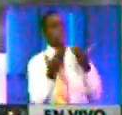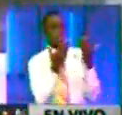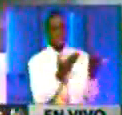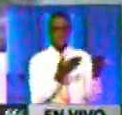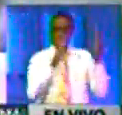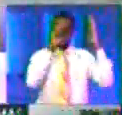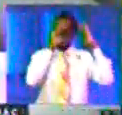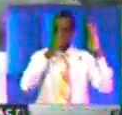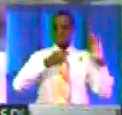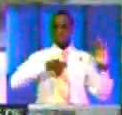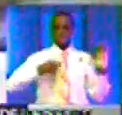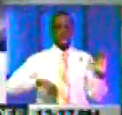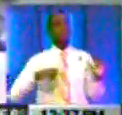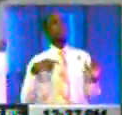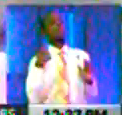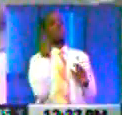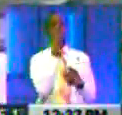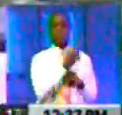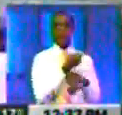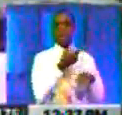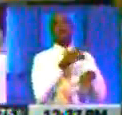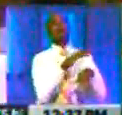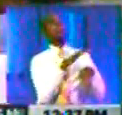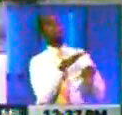los directores de la empresa,